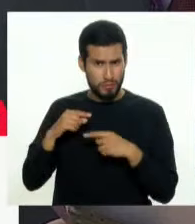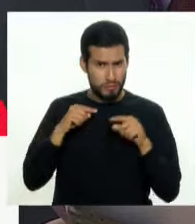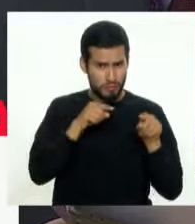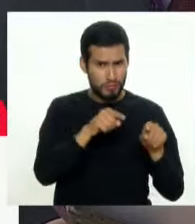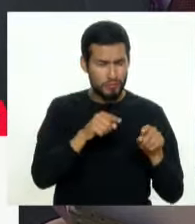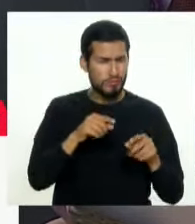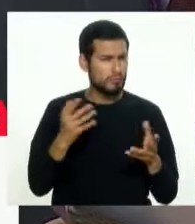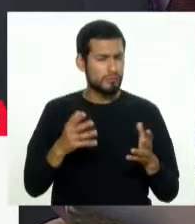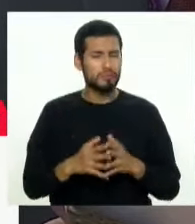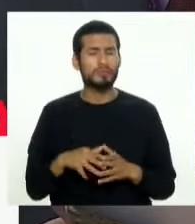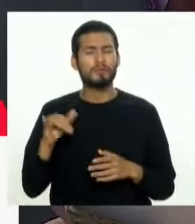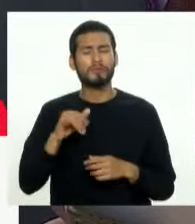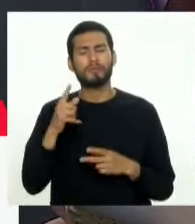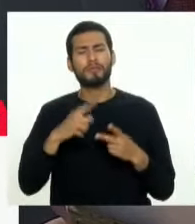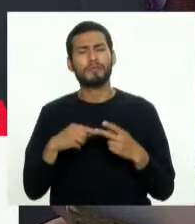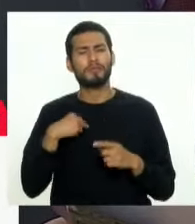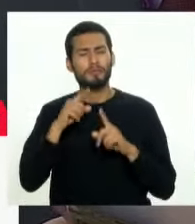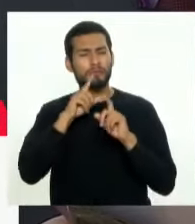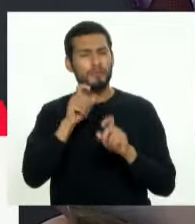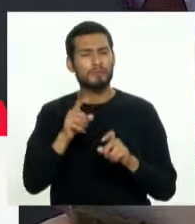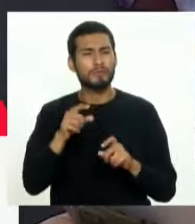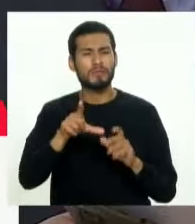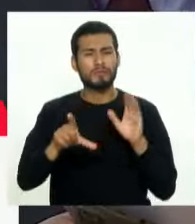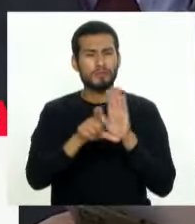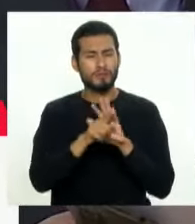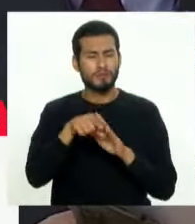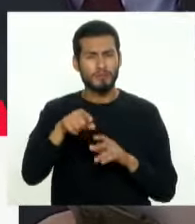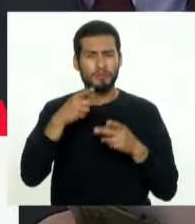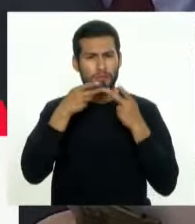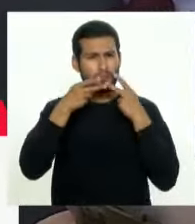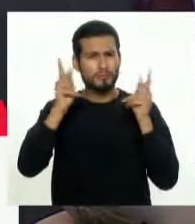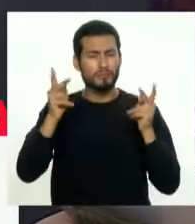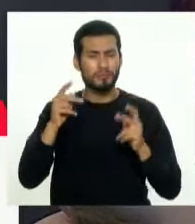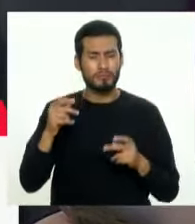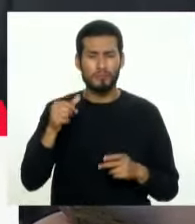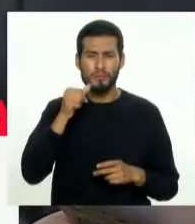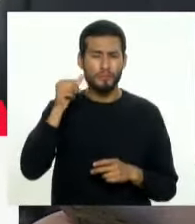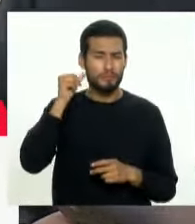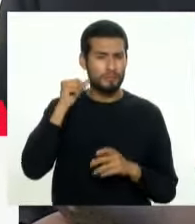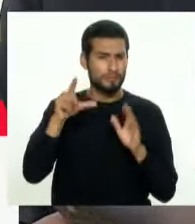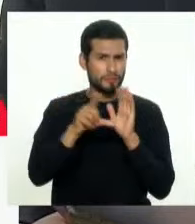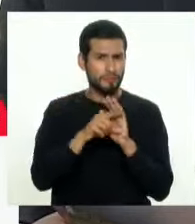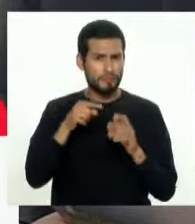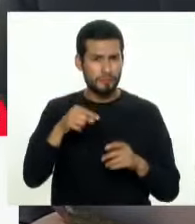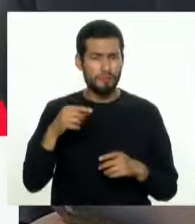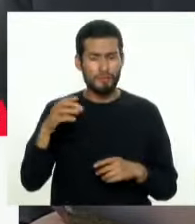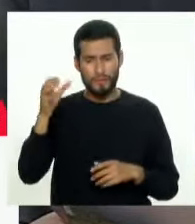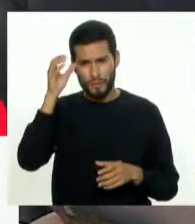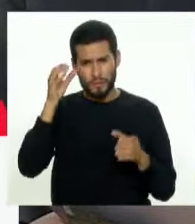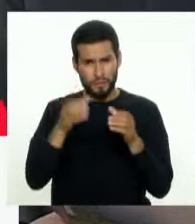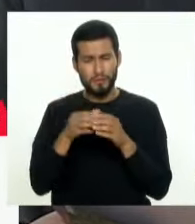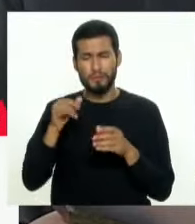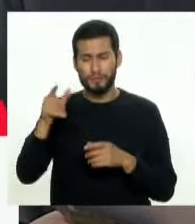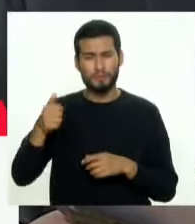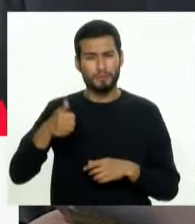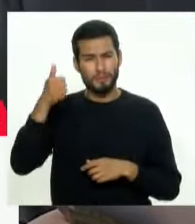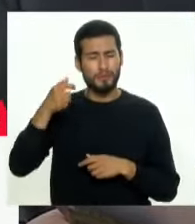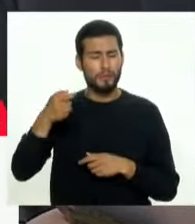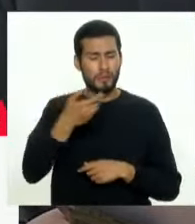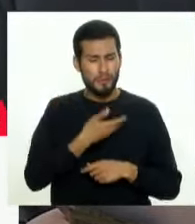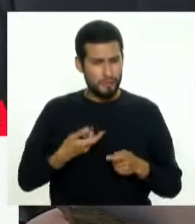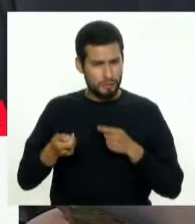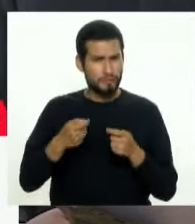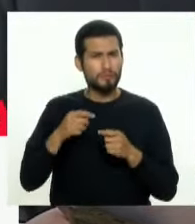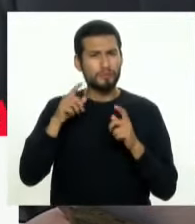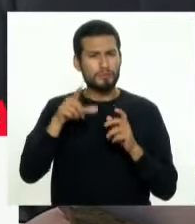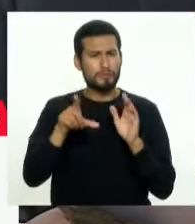consultarle respecto a la ley que ha sido promulgada el día de ayer, también primero por el Congreso y ahora por el Ejecutivo, por supuesto, en